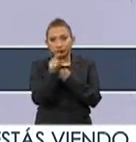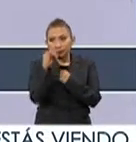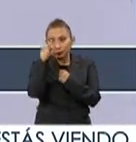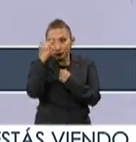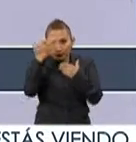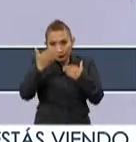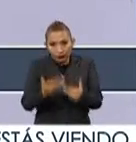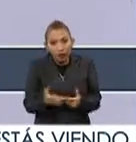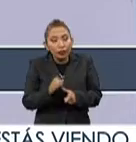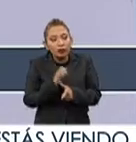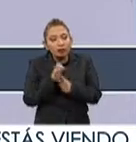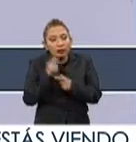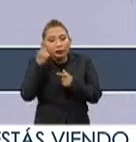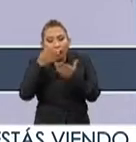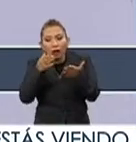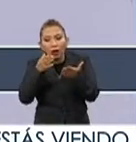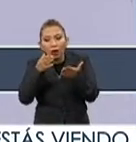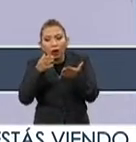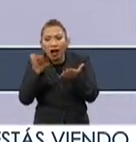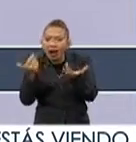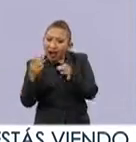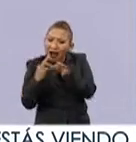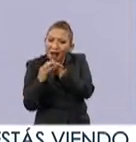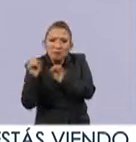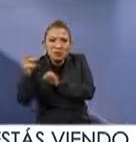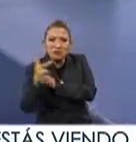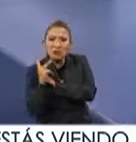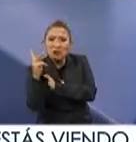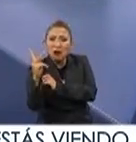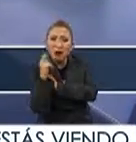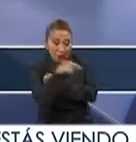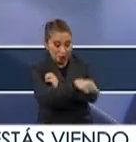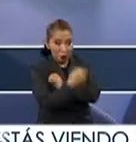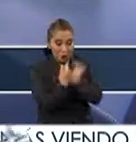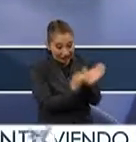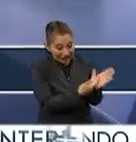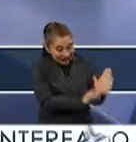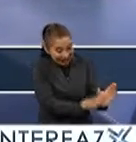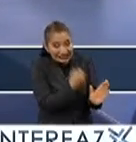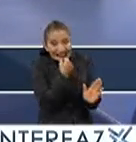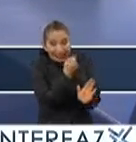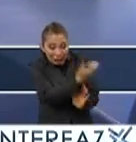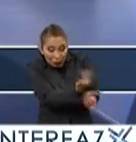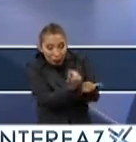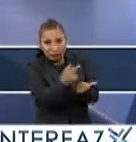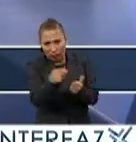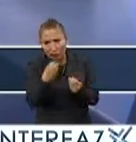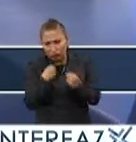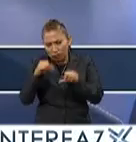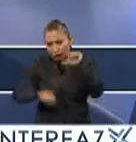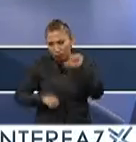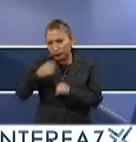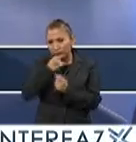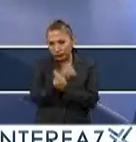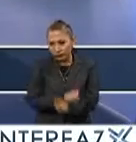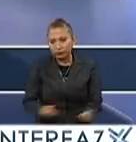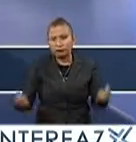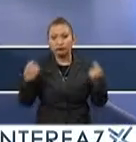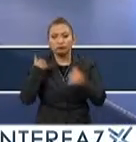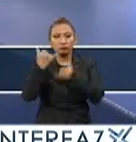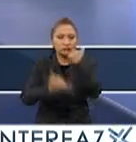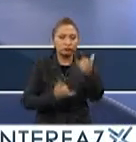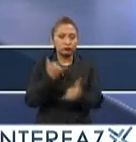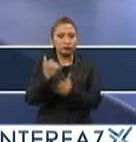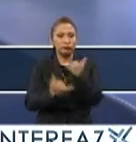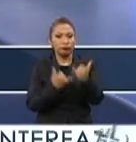identidad, entonces ya lo sientes cercano. Sí. Entonces cuando tú enseñas a los niños, además vamos a tener muchísimas actividades para niños,